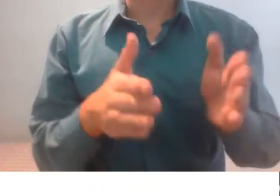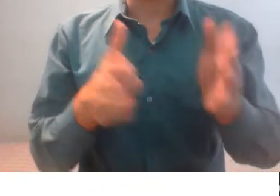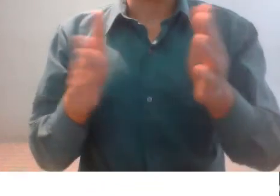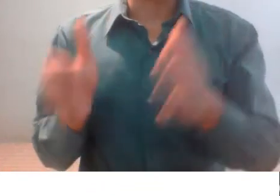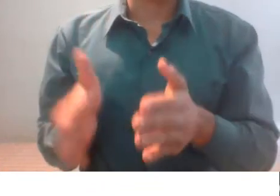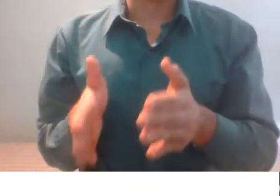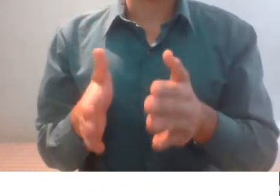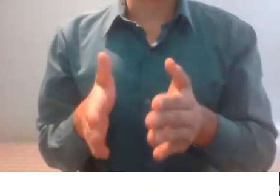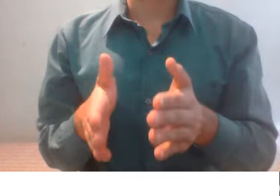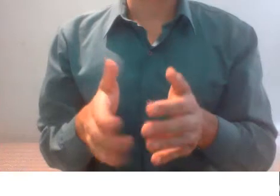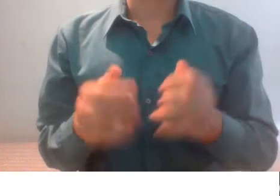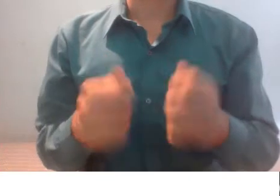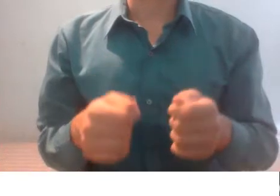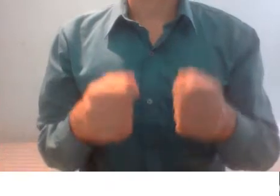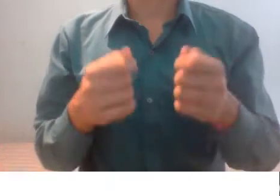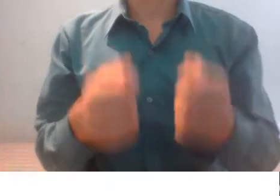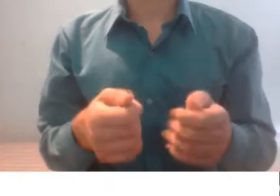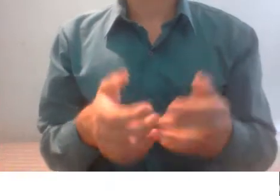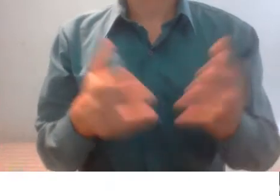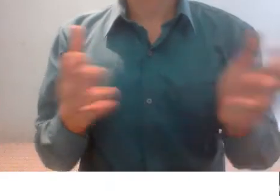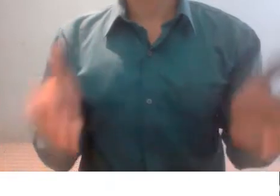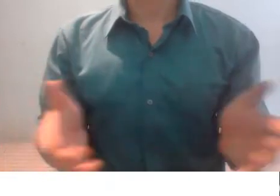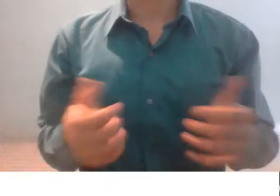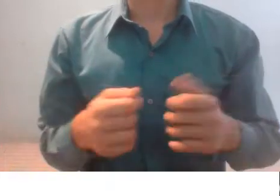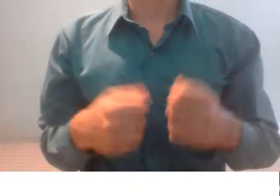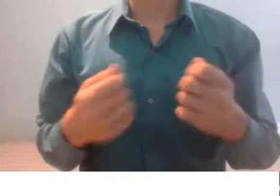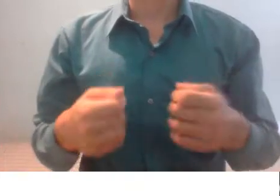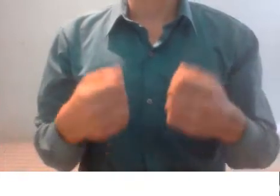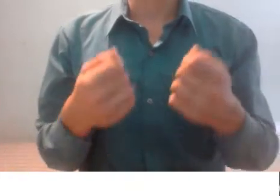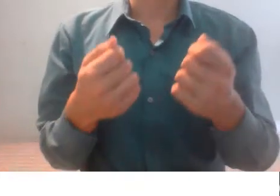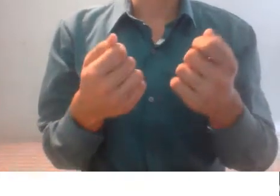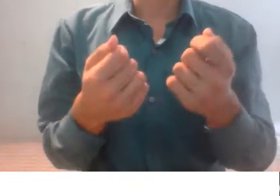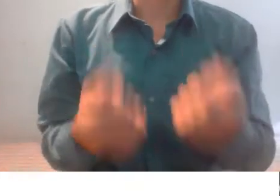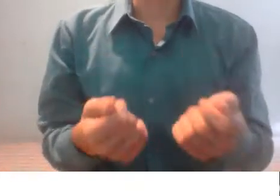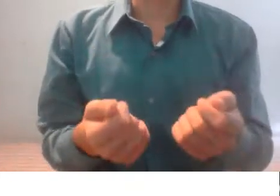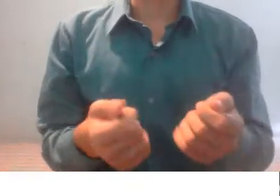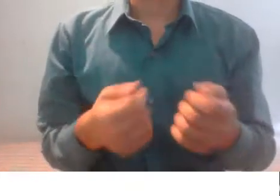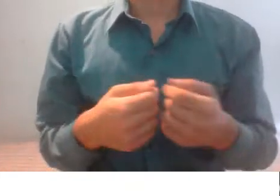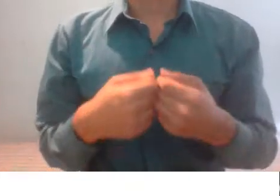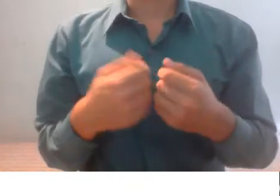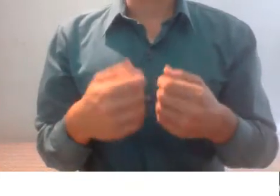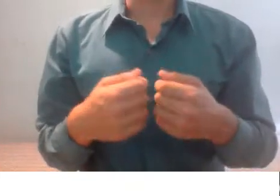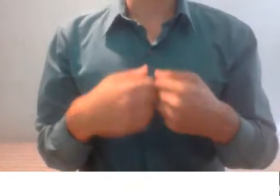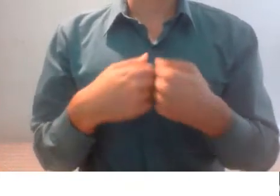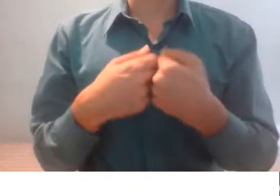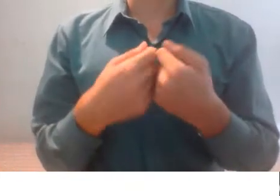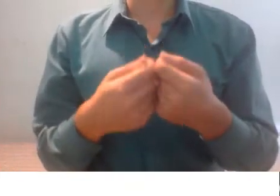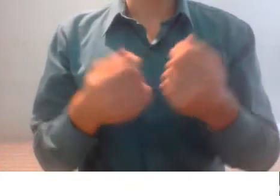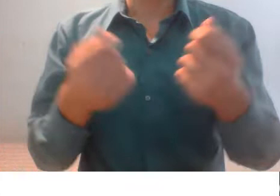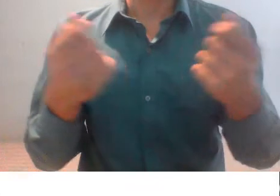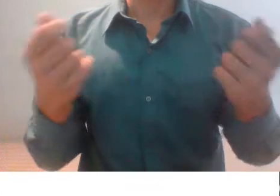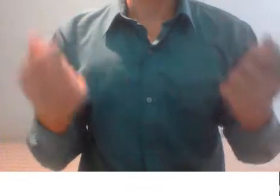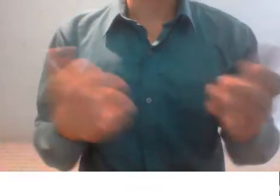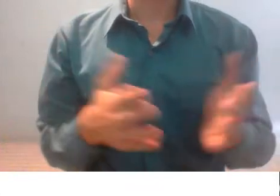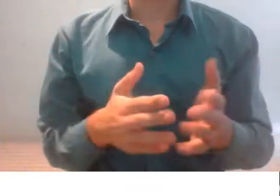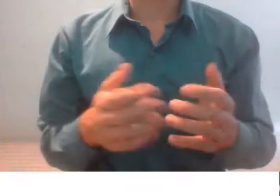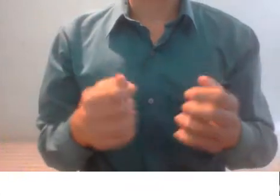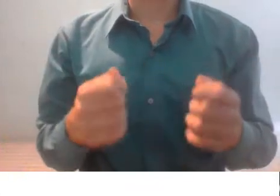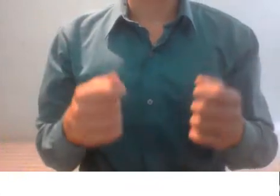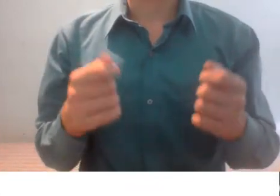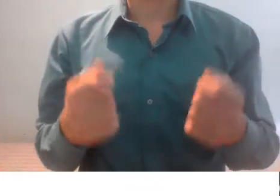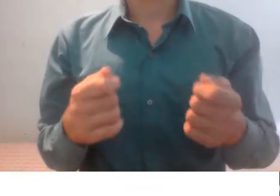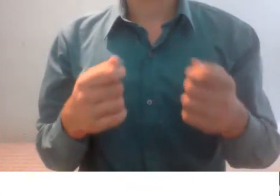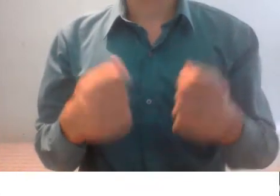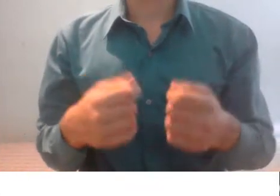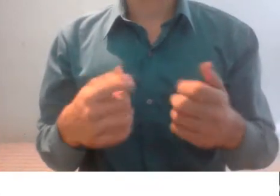acuerdo, quizás se llegue. ¿Por qué? Porque Interjet es una de las empresas que sigue generando economía. A pesar de que no es una empresa que en